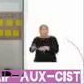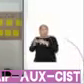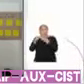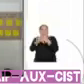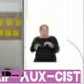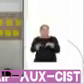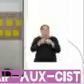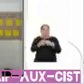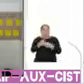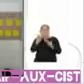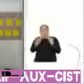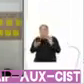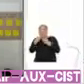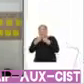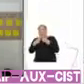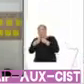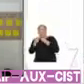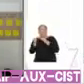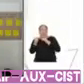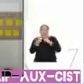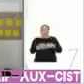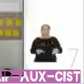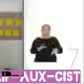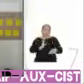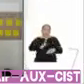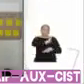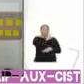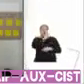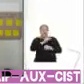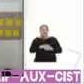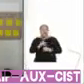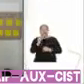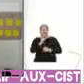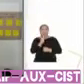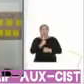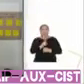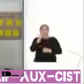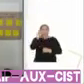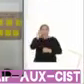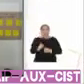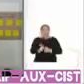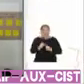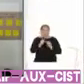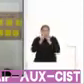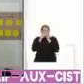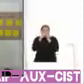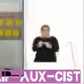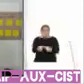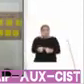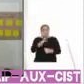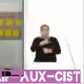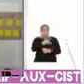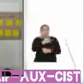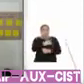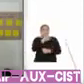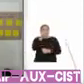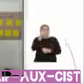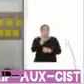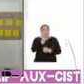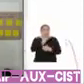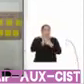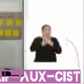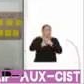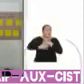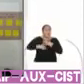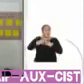algo malo les pasa y pum, caen. Y no debería ser así una persona cuando siente esa verdadera